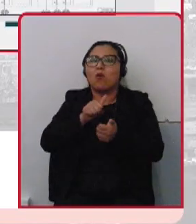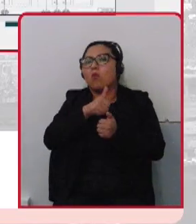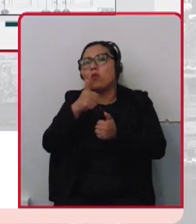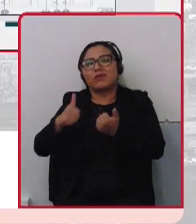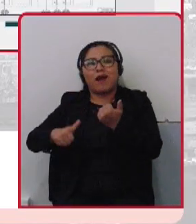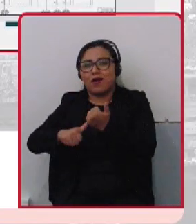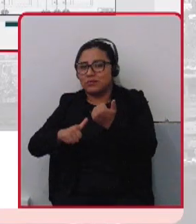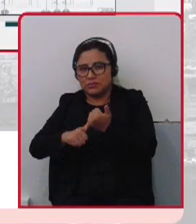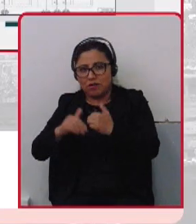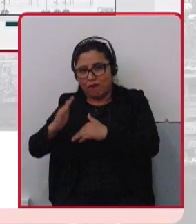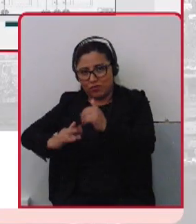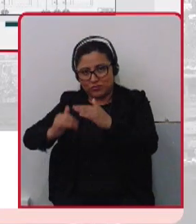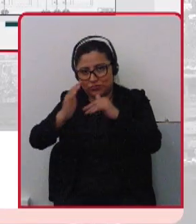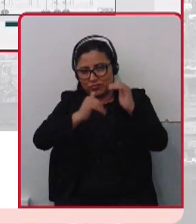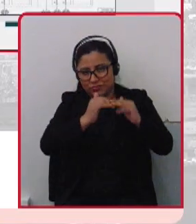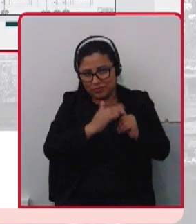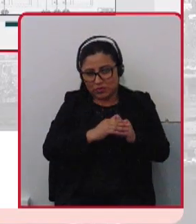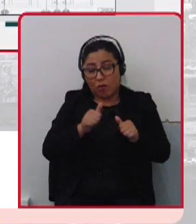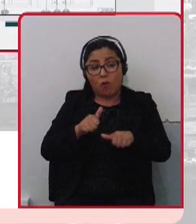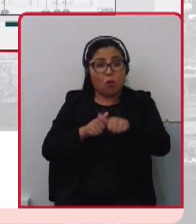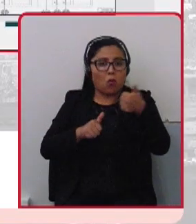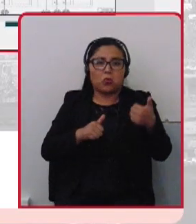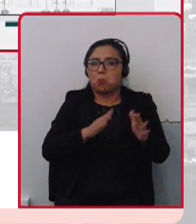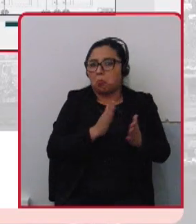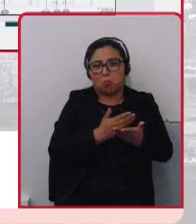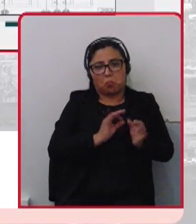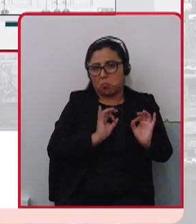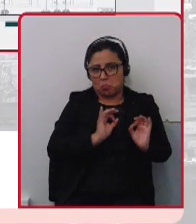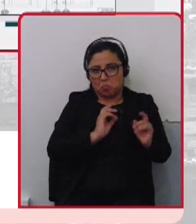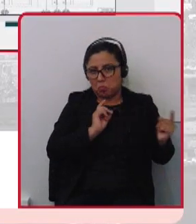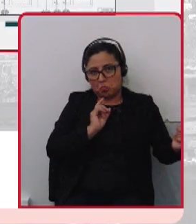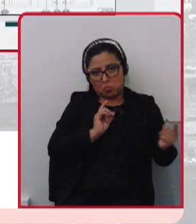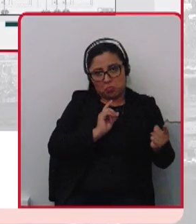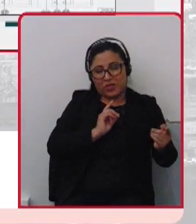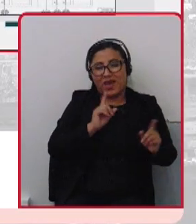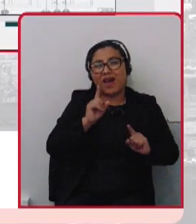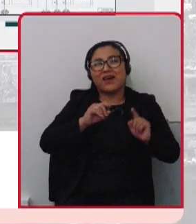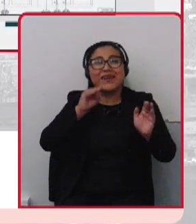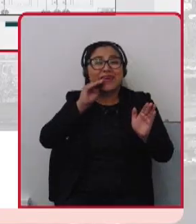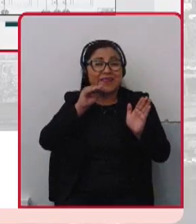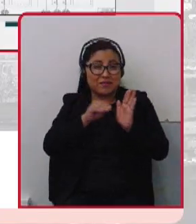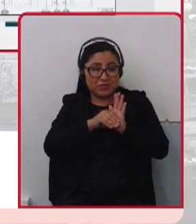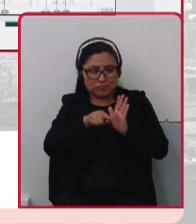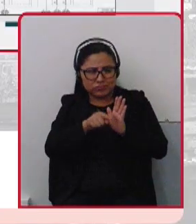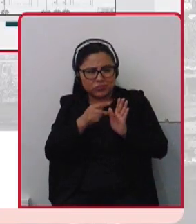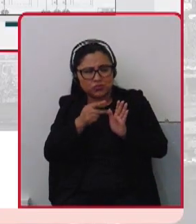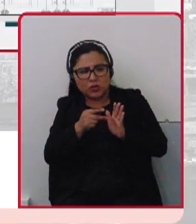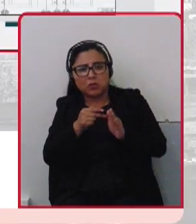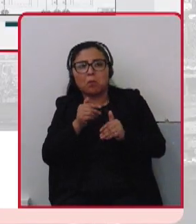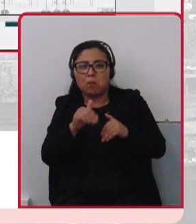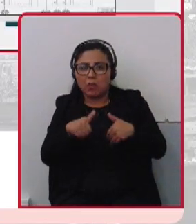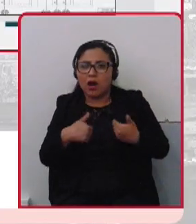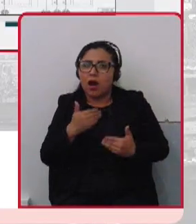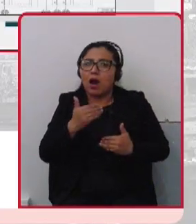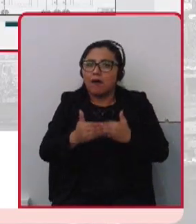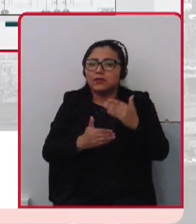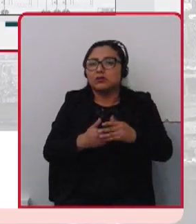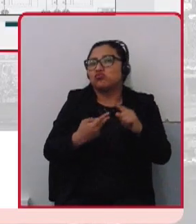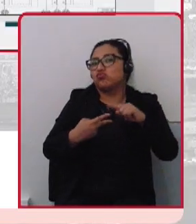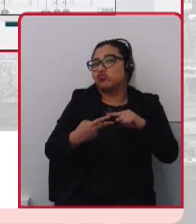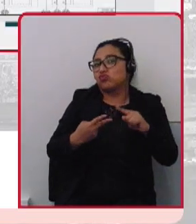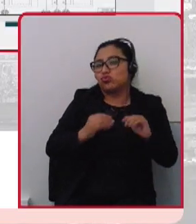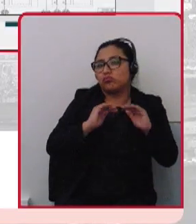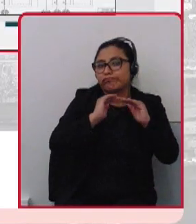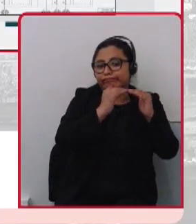para su constructibilidad y otras no. Las simulaciones sugieren que nosotros podemos avanzar al menos un par de estos túneles solo